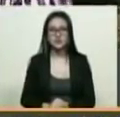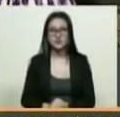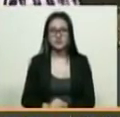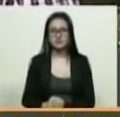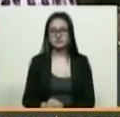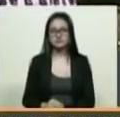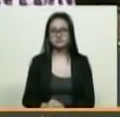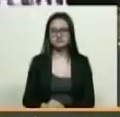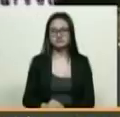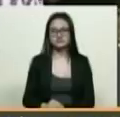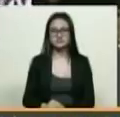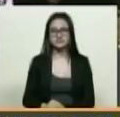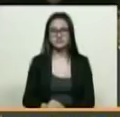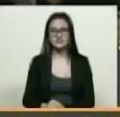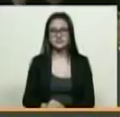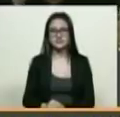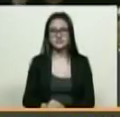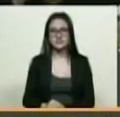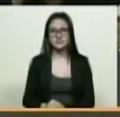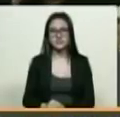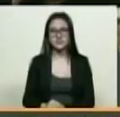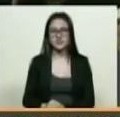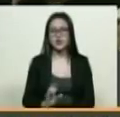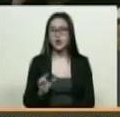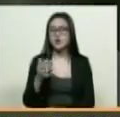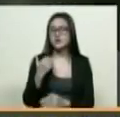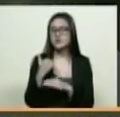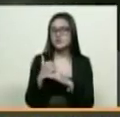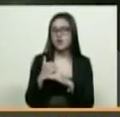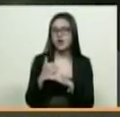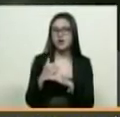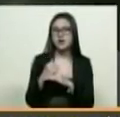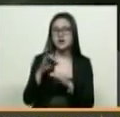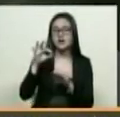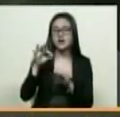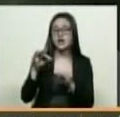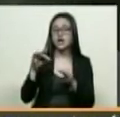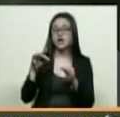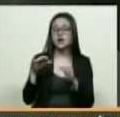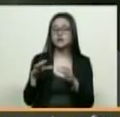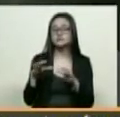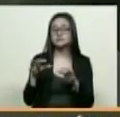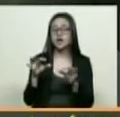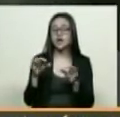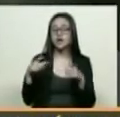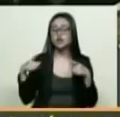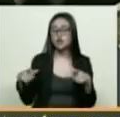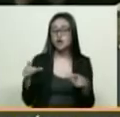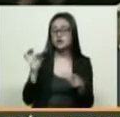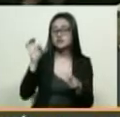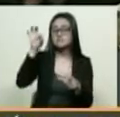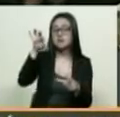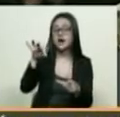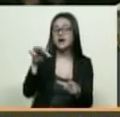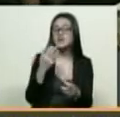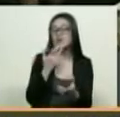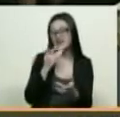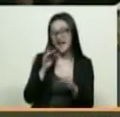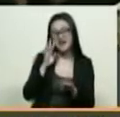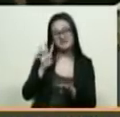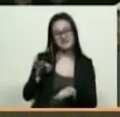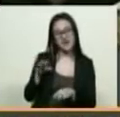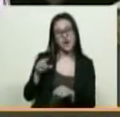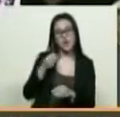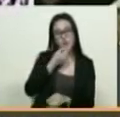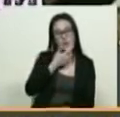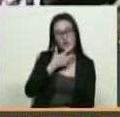ornamental, o que es una guinda que se le coloca a una torta o una música que se sube a una tarima